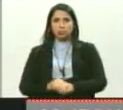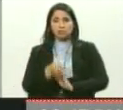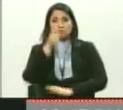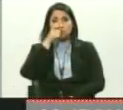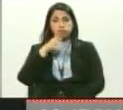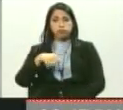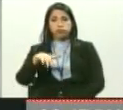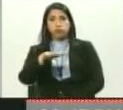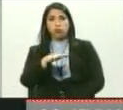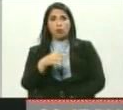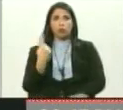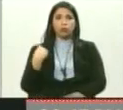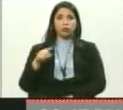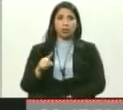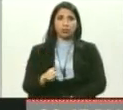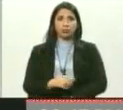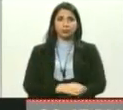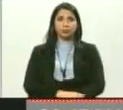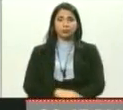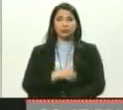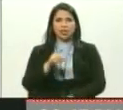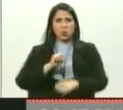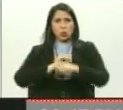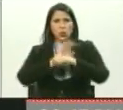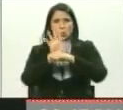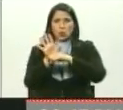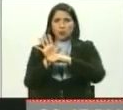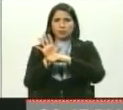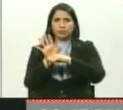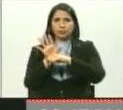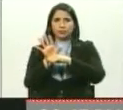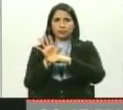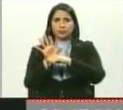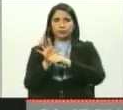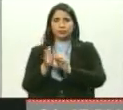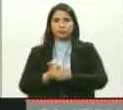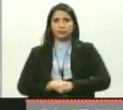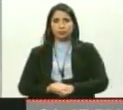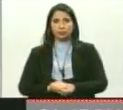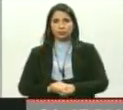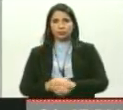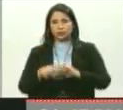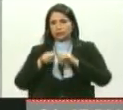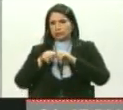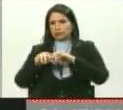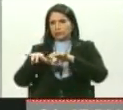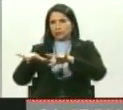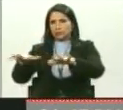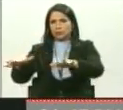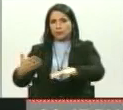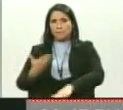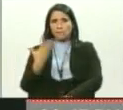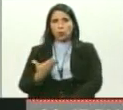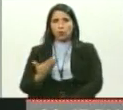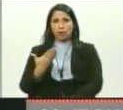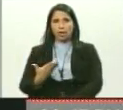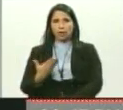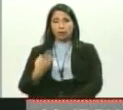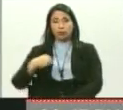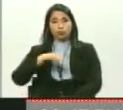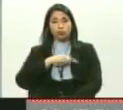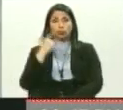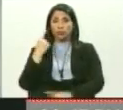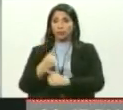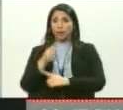que tienen ese coronavirus con un brote importante. Entonces nosotros tenemos que